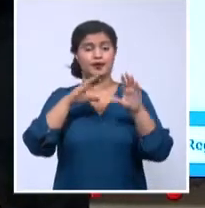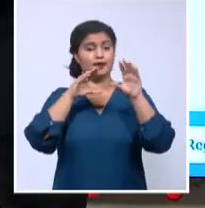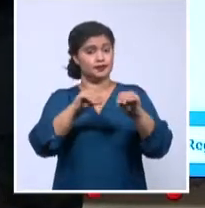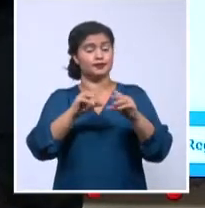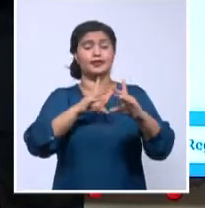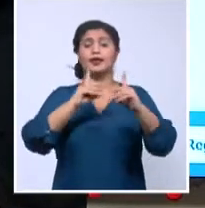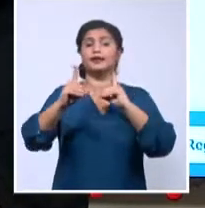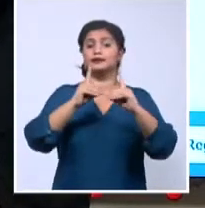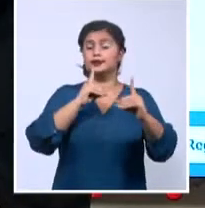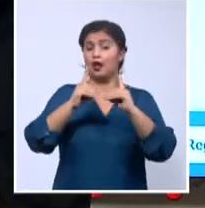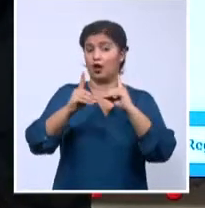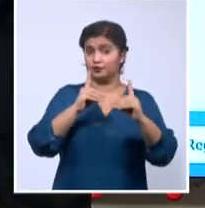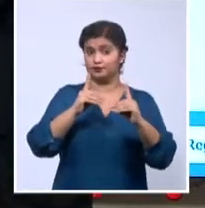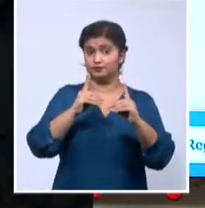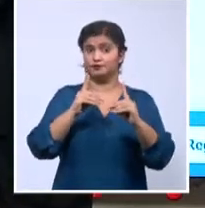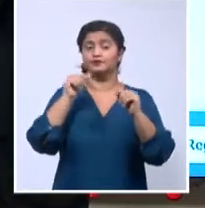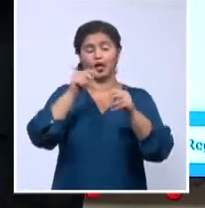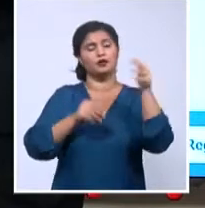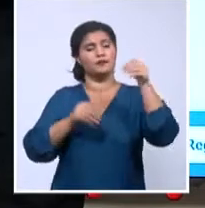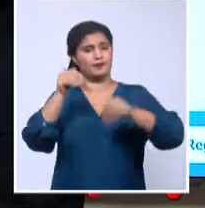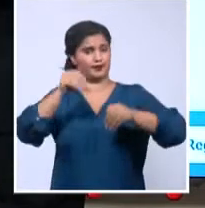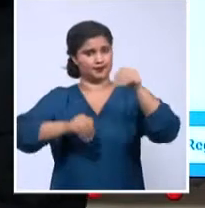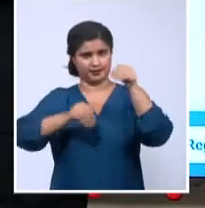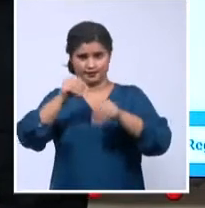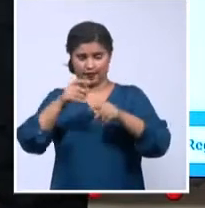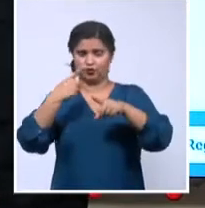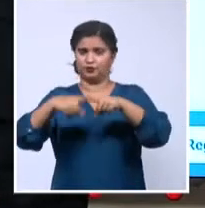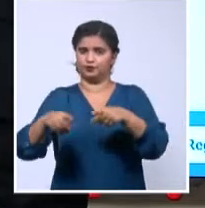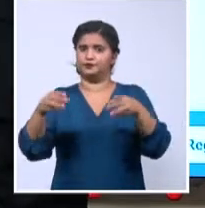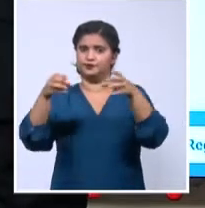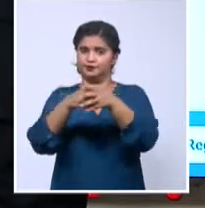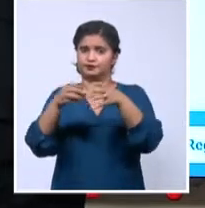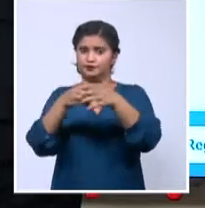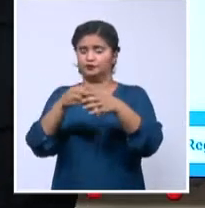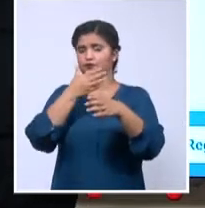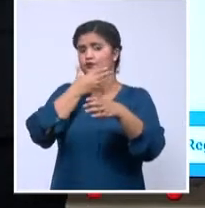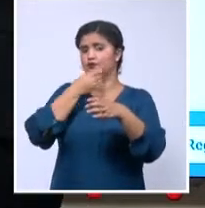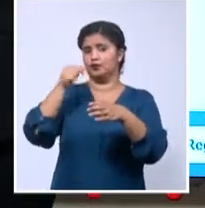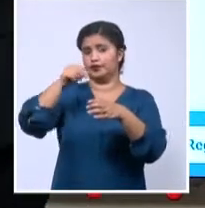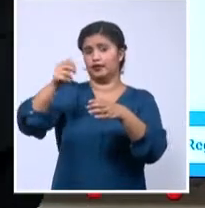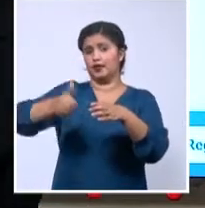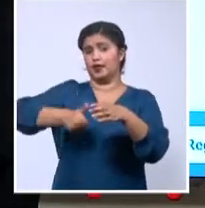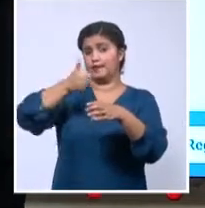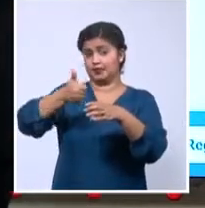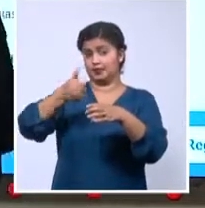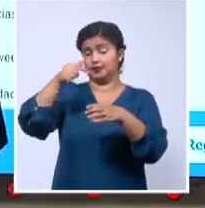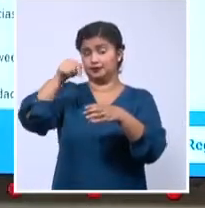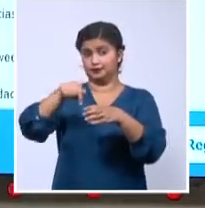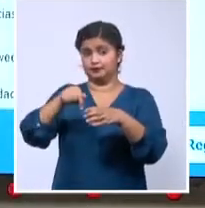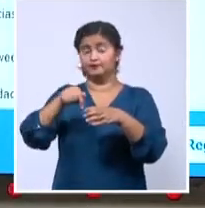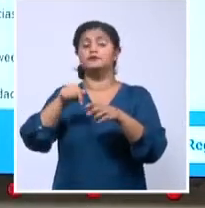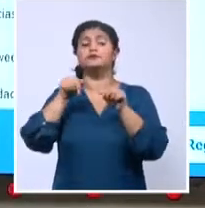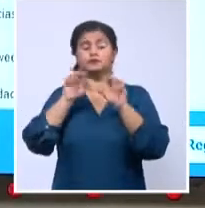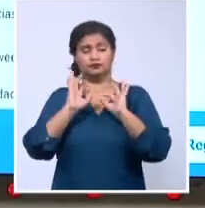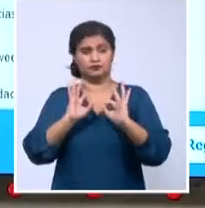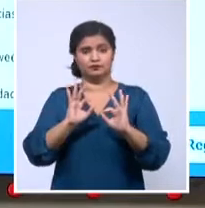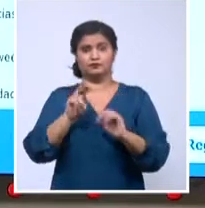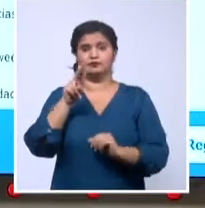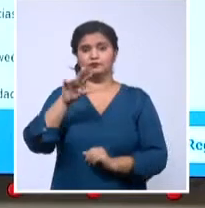HS será parte de los debates con una heterogénea representación que incluirá asociados que se reunieron frente al Mincul al